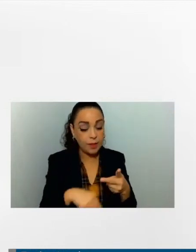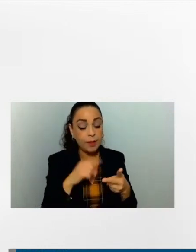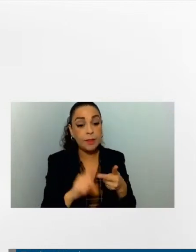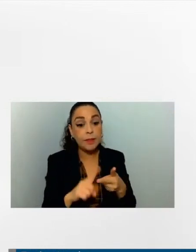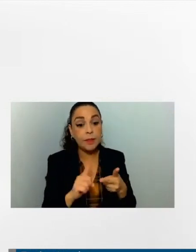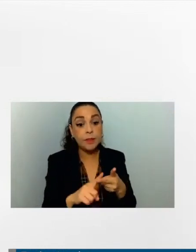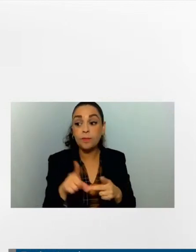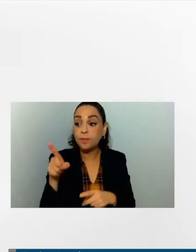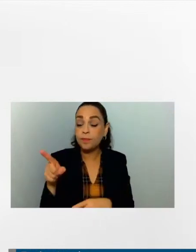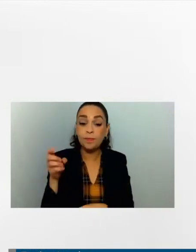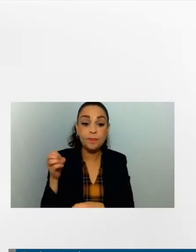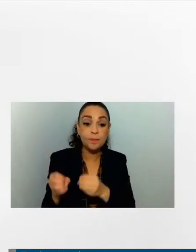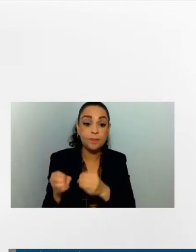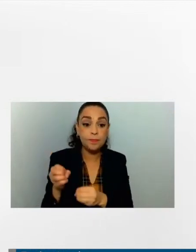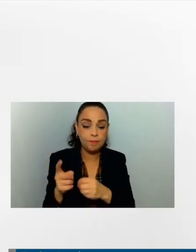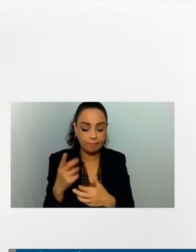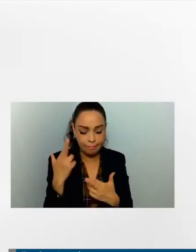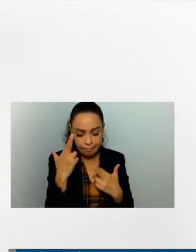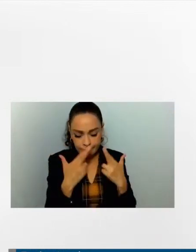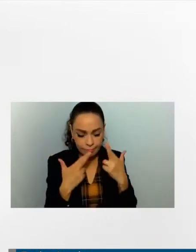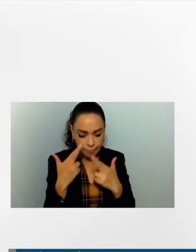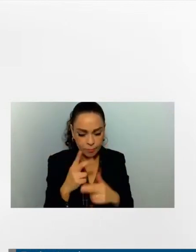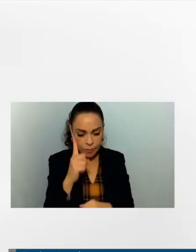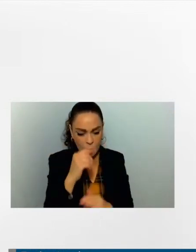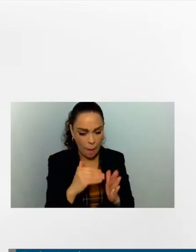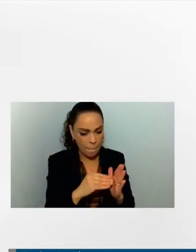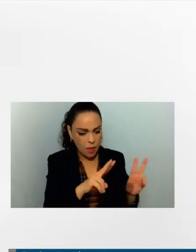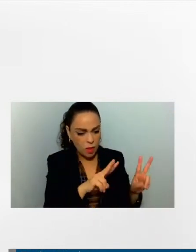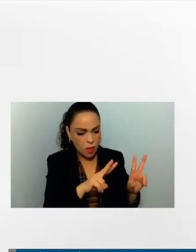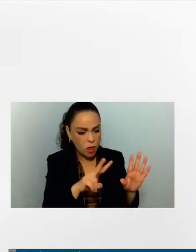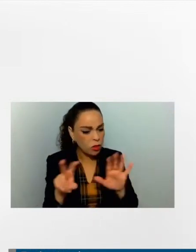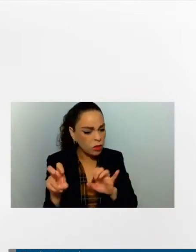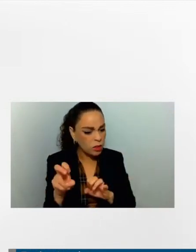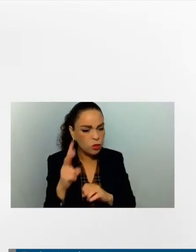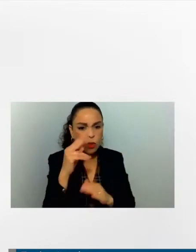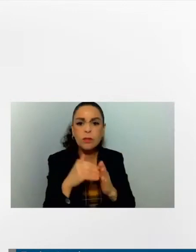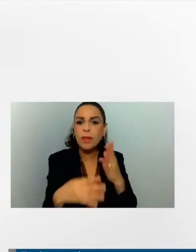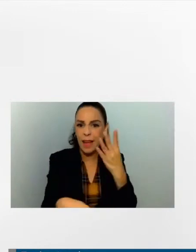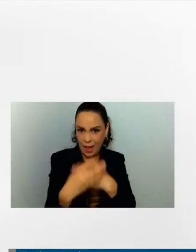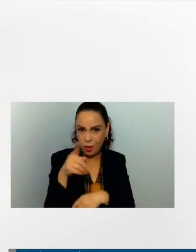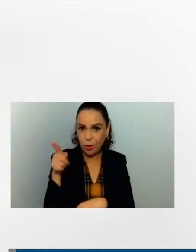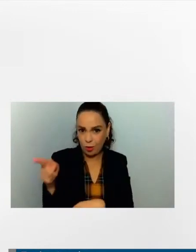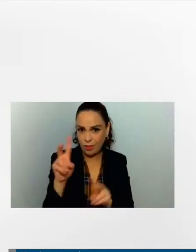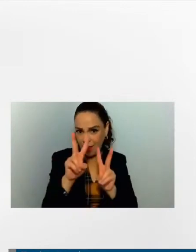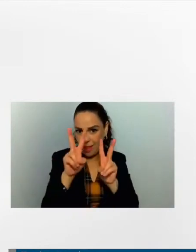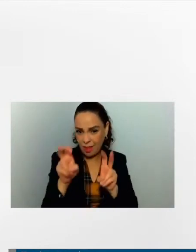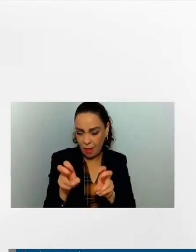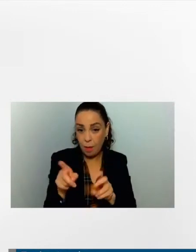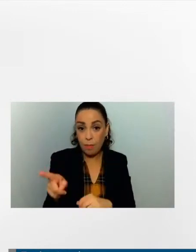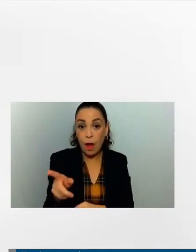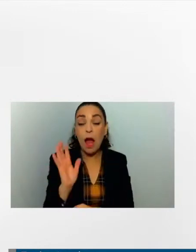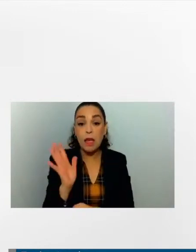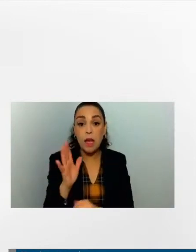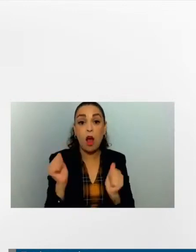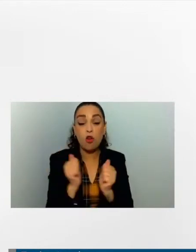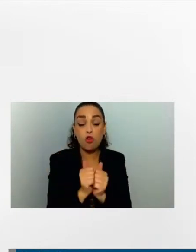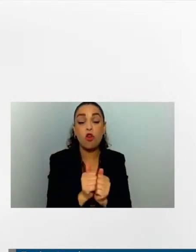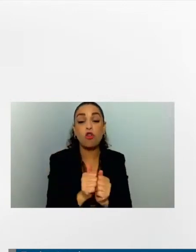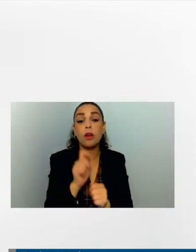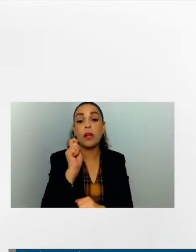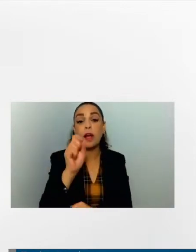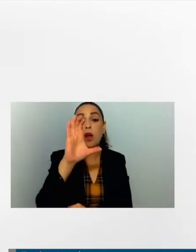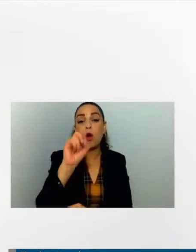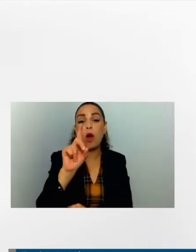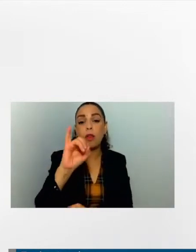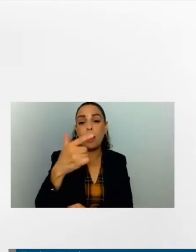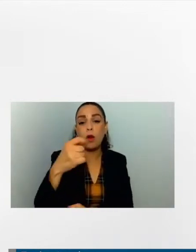en un amparo directo en revisión, que es el 1200-2014, pues ya específicamente estudiando el Código Civil de Guanajuato,